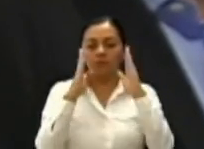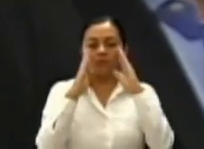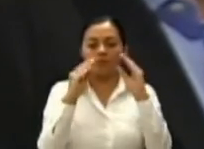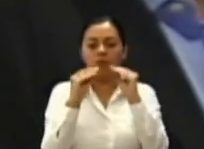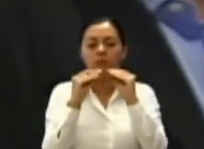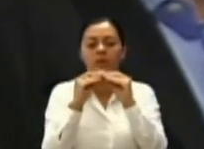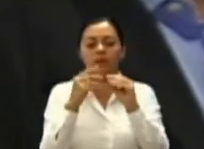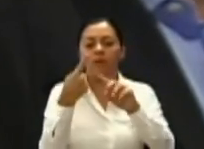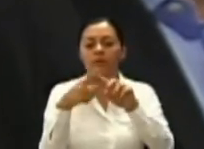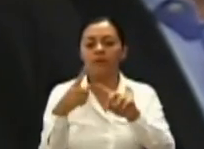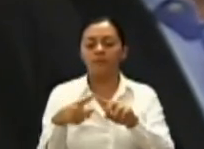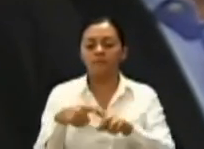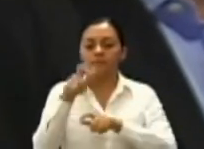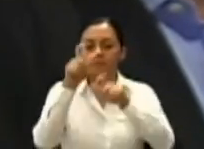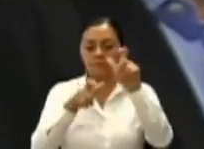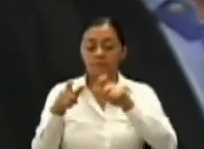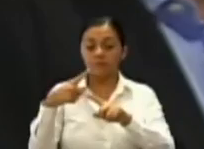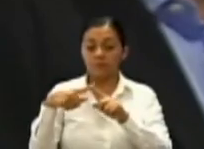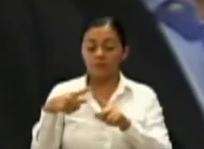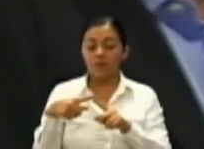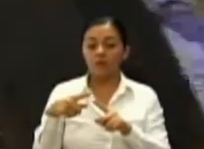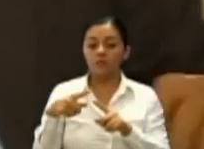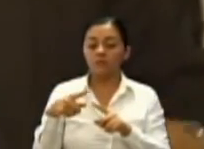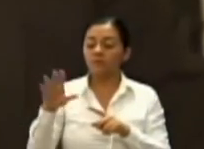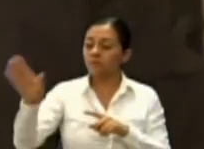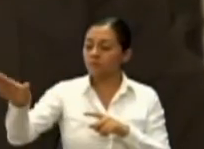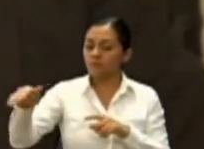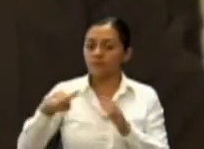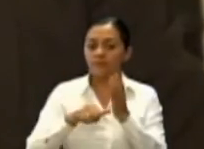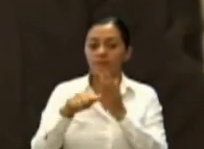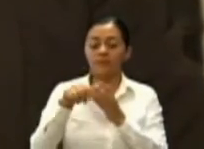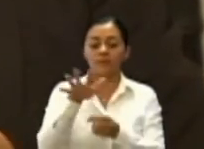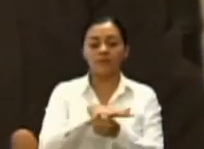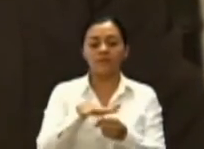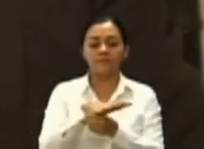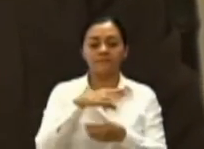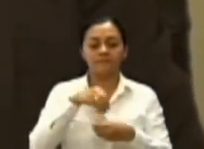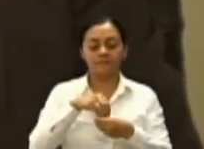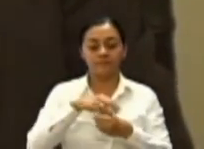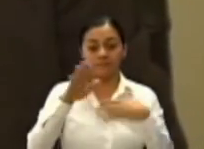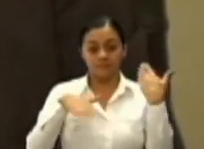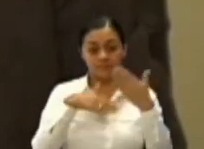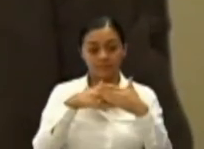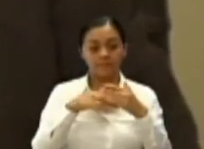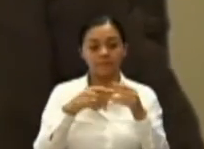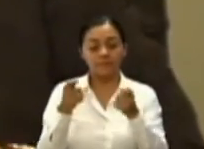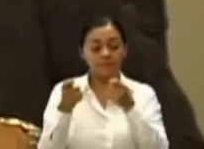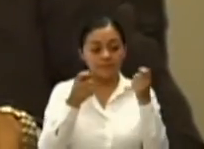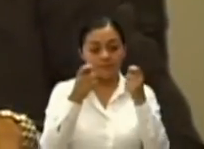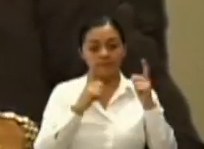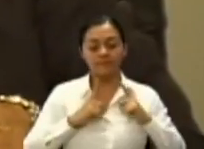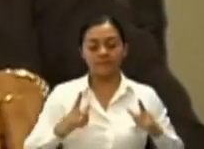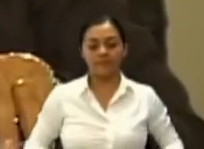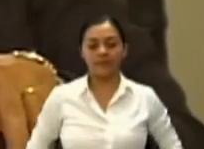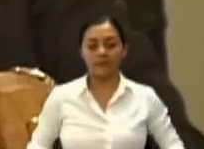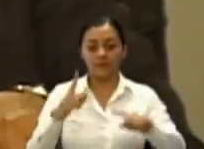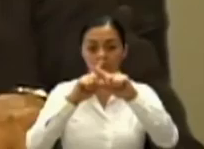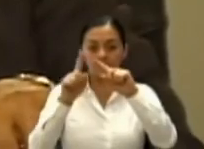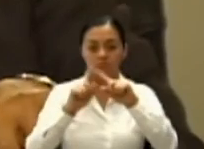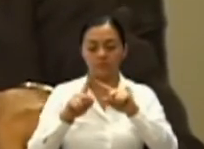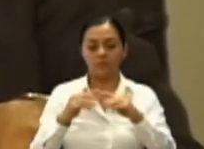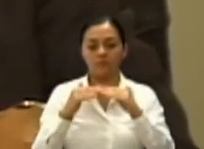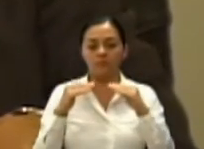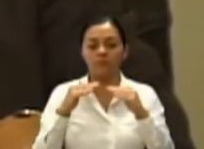las denuncias ciudadanas pero en principio karina de control de calidad de los servicios sanitarias va a controlar los